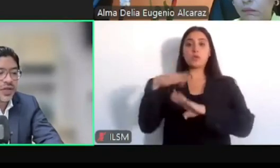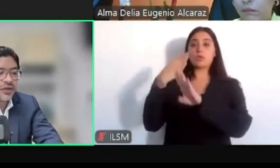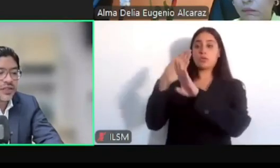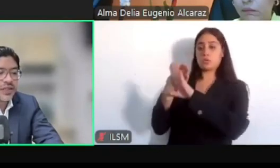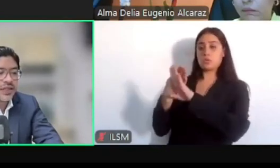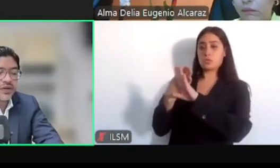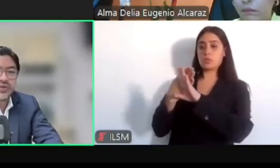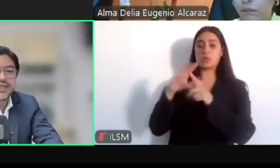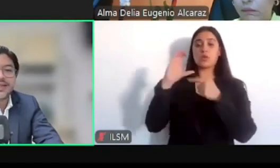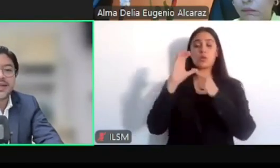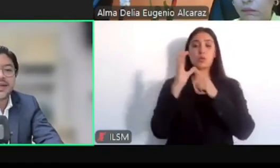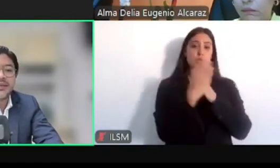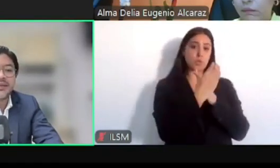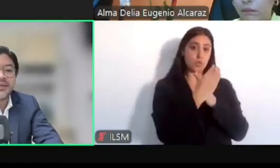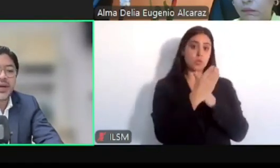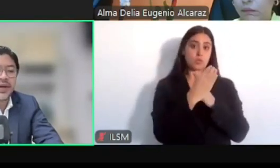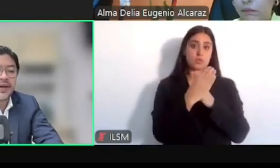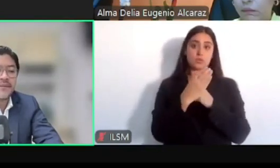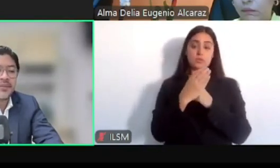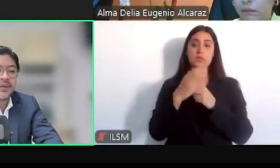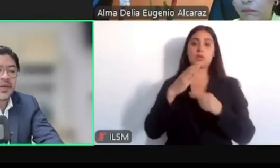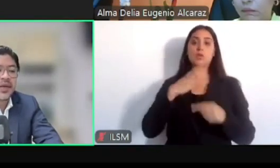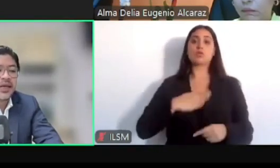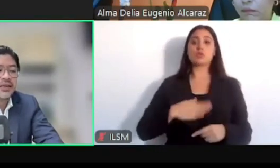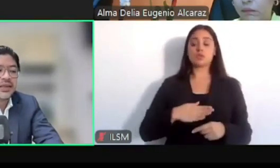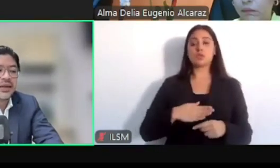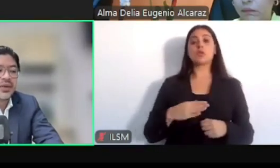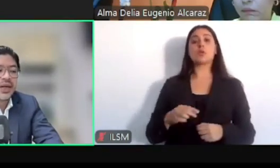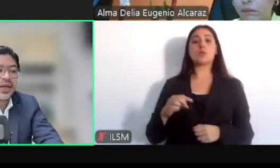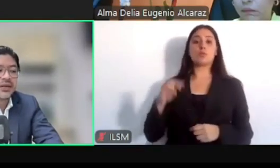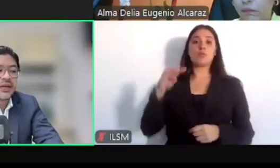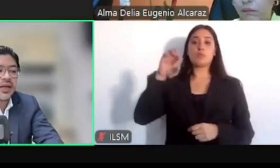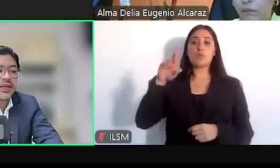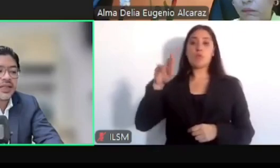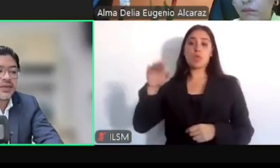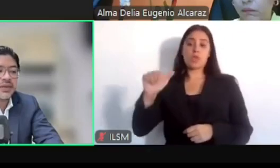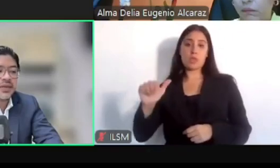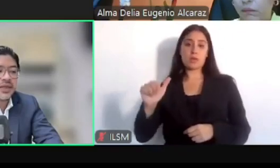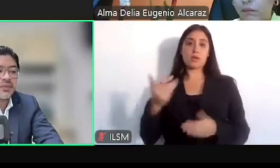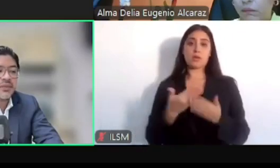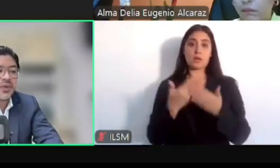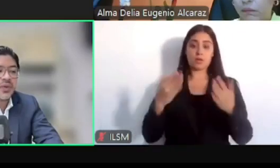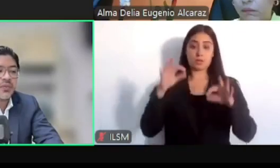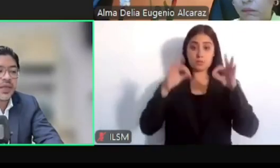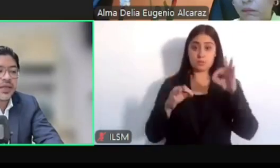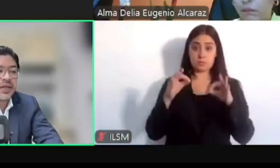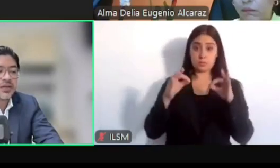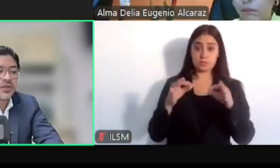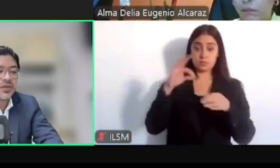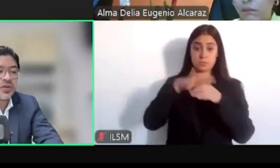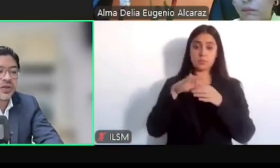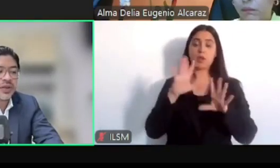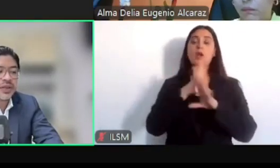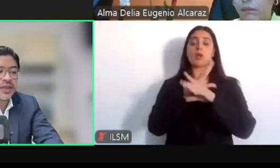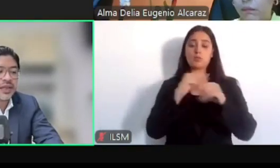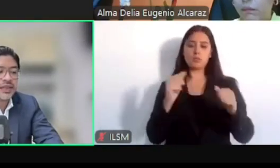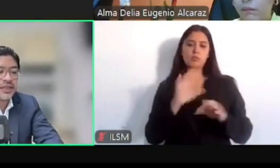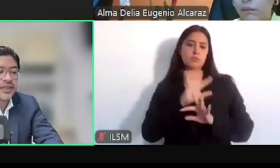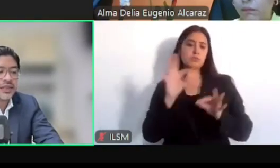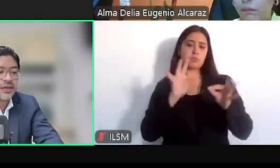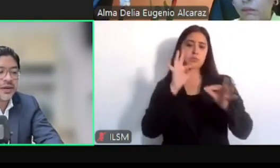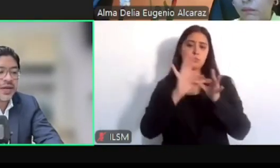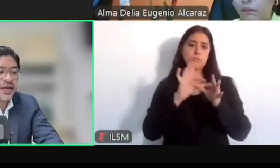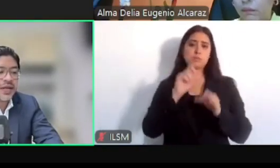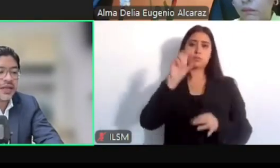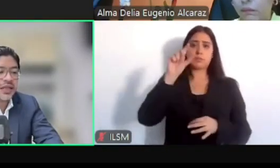Nacional de honestidad y Justicia de morena este tribunal electoral estima tener por cumplida la resolución del 23